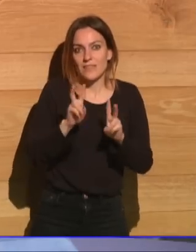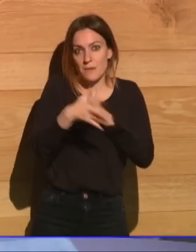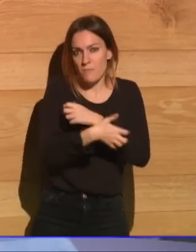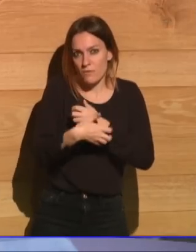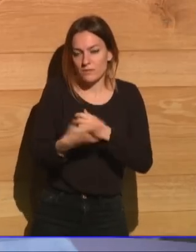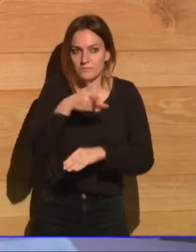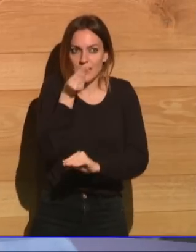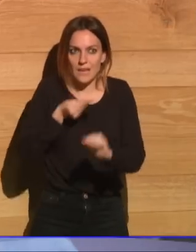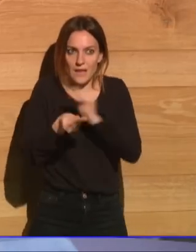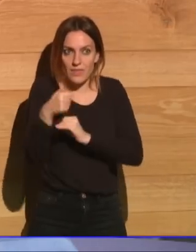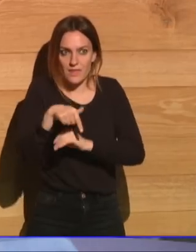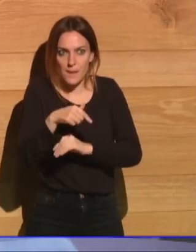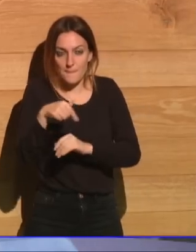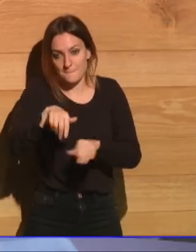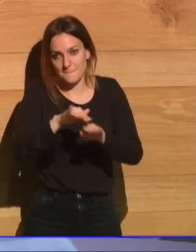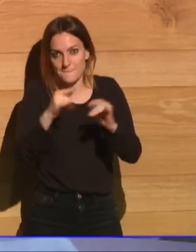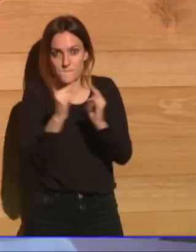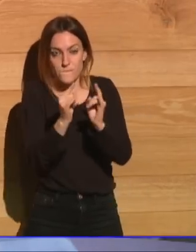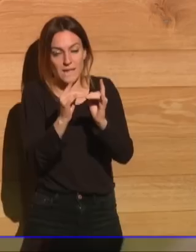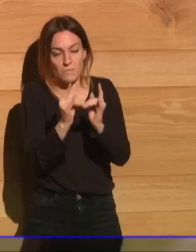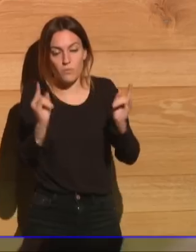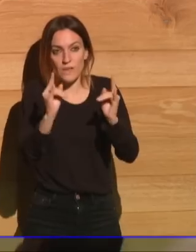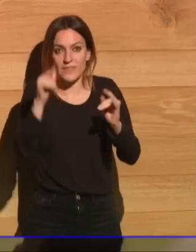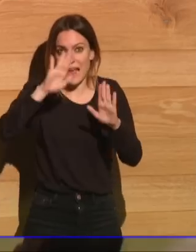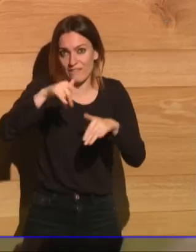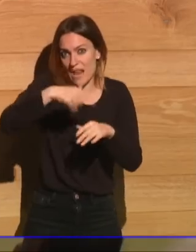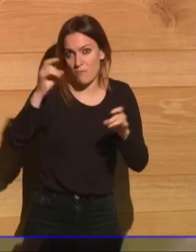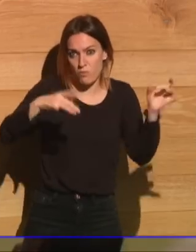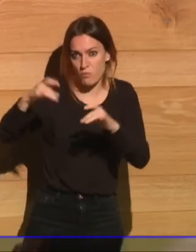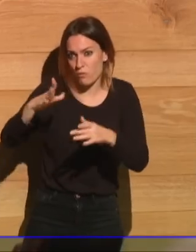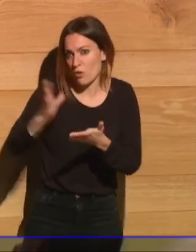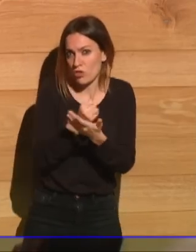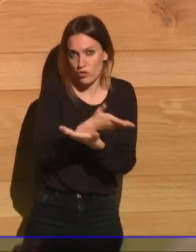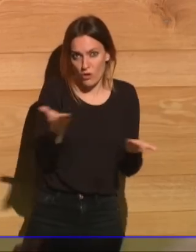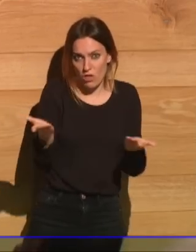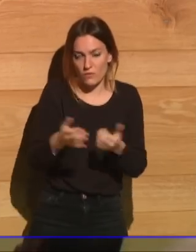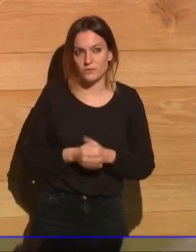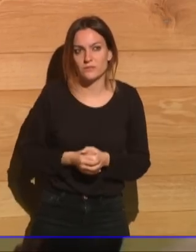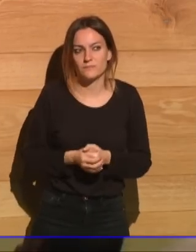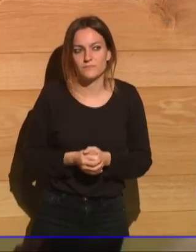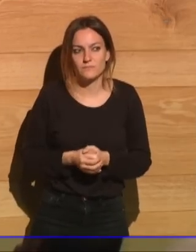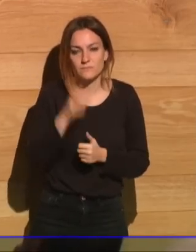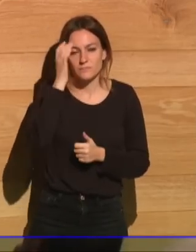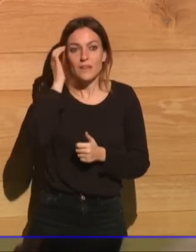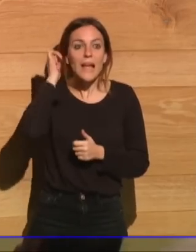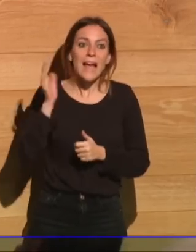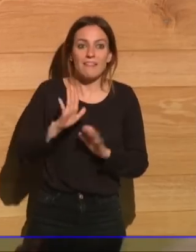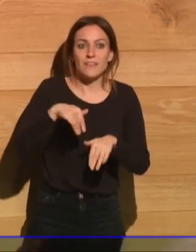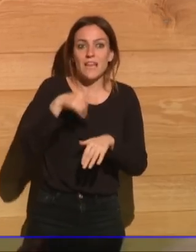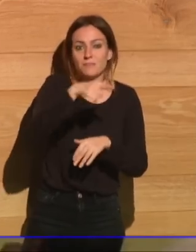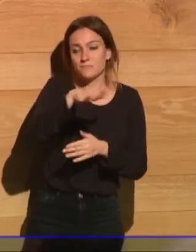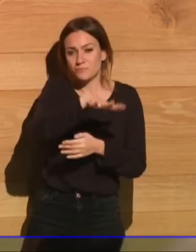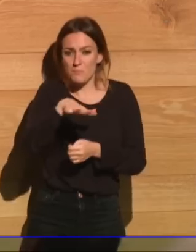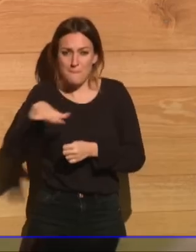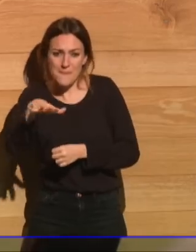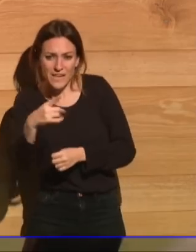Blitz, amigo mío, Es en que el Blitz todos- bombardeaban a todos. que todos, claro. Y, En el y Churchill 44 no era exactamente, en fin... No iban por barrios, ¿eh? No iban